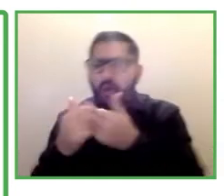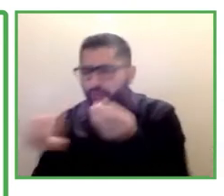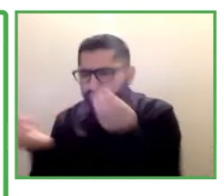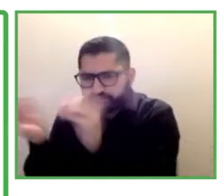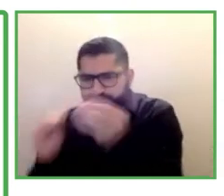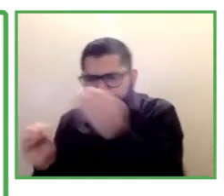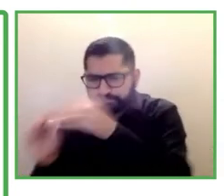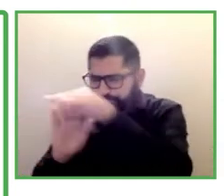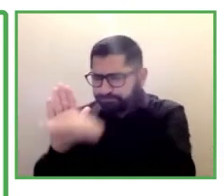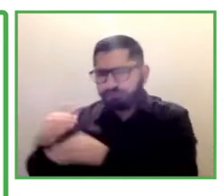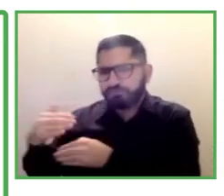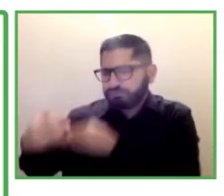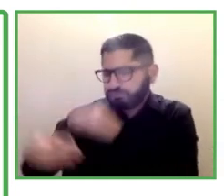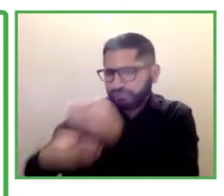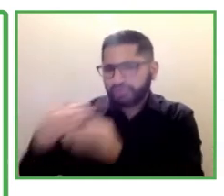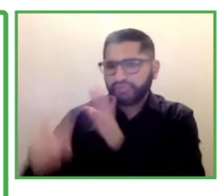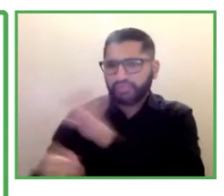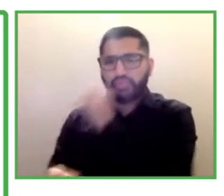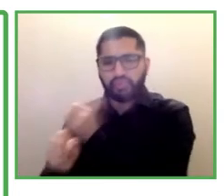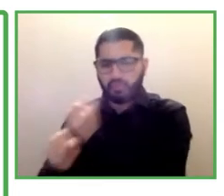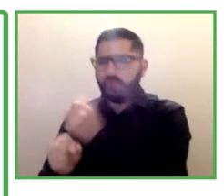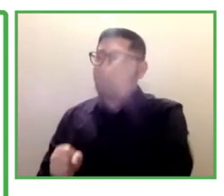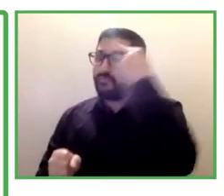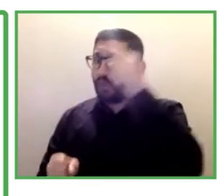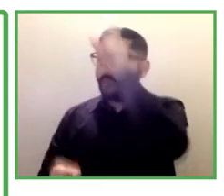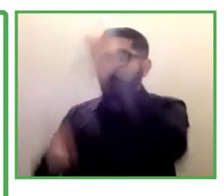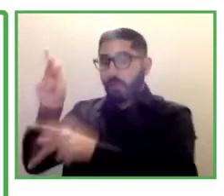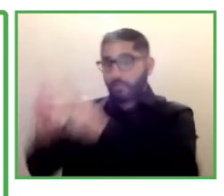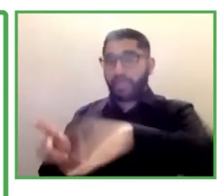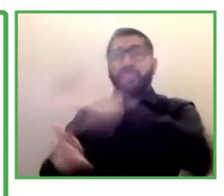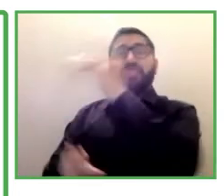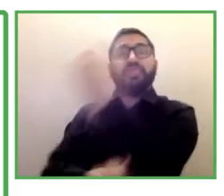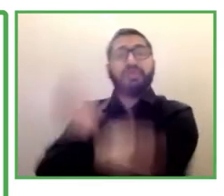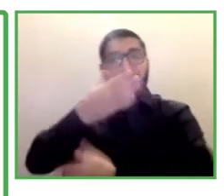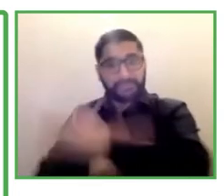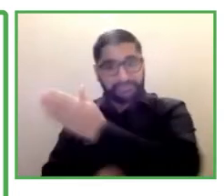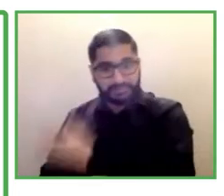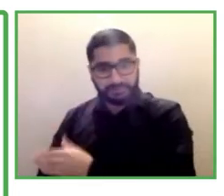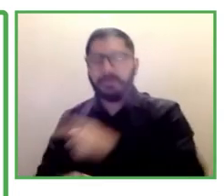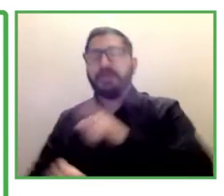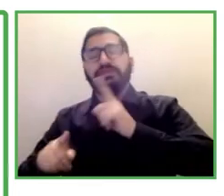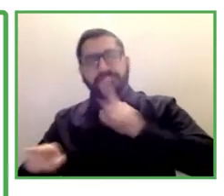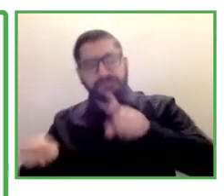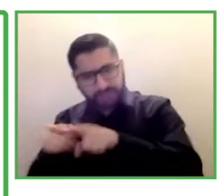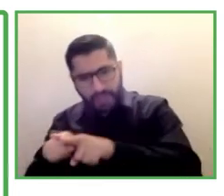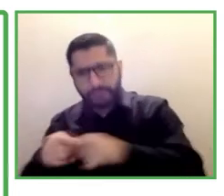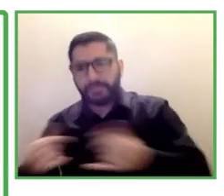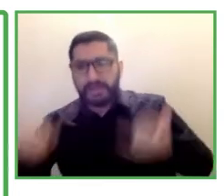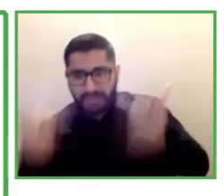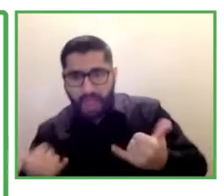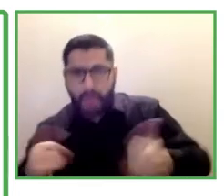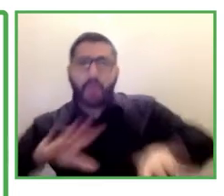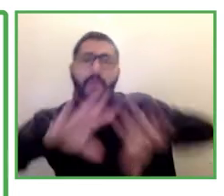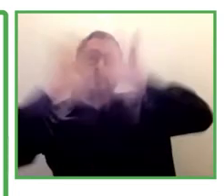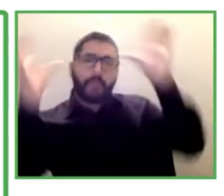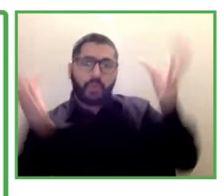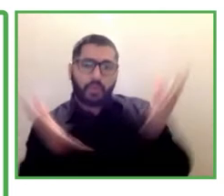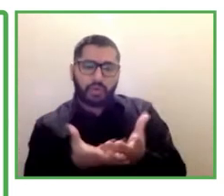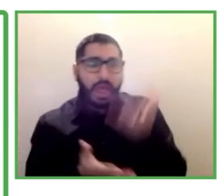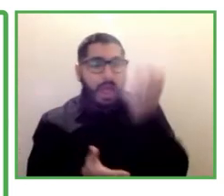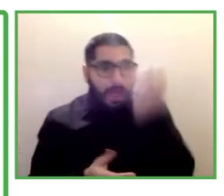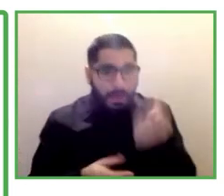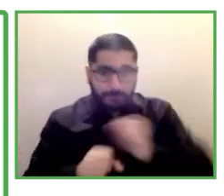ahora y en el mundo post-COVID. Estoy muy feliz y muy orgullosa de presentar a los otros presentadores, pero voy a partir con